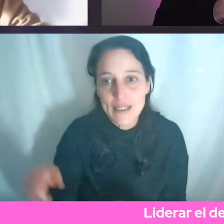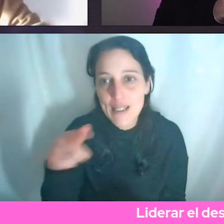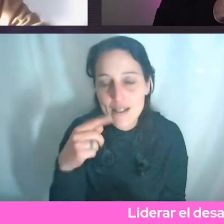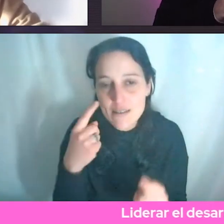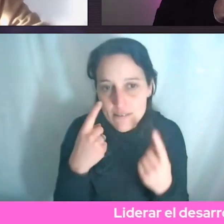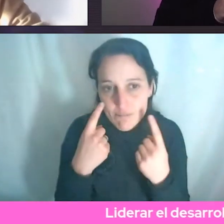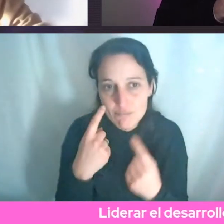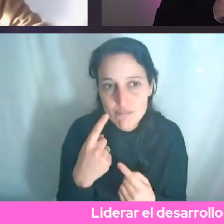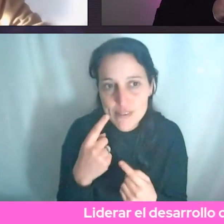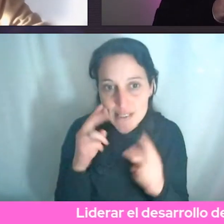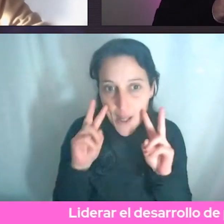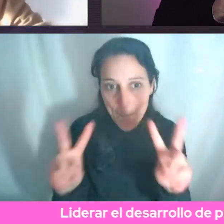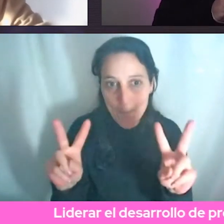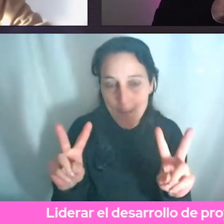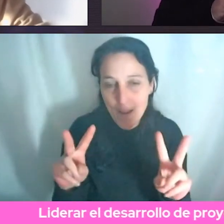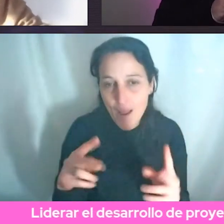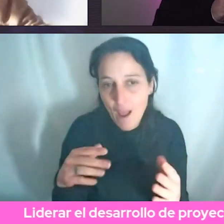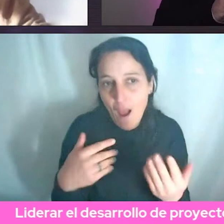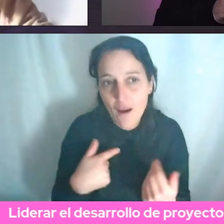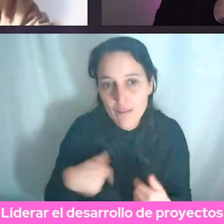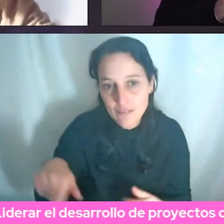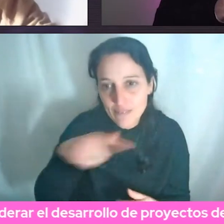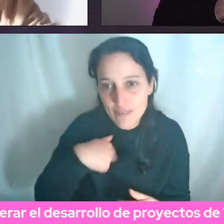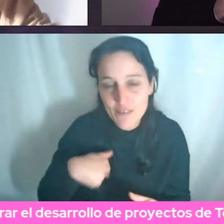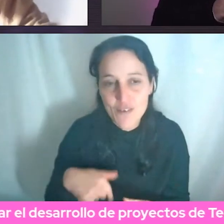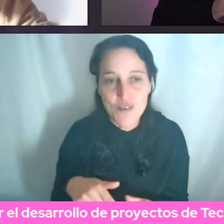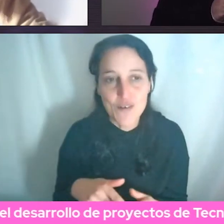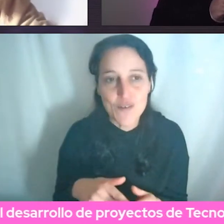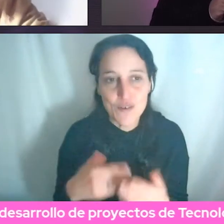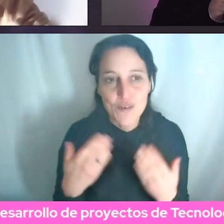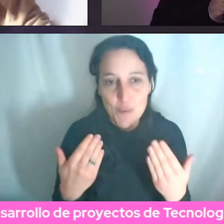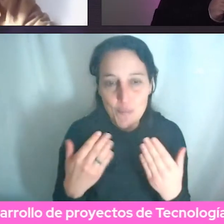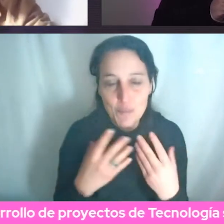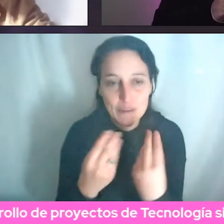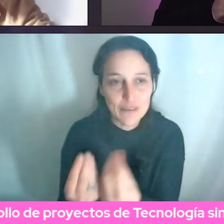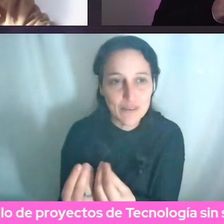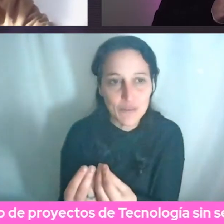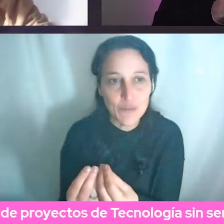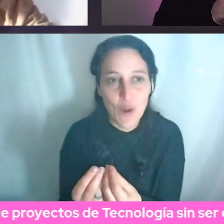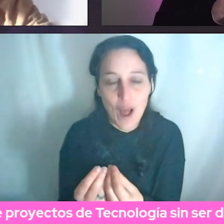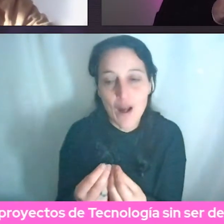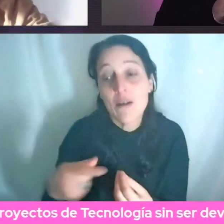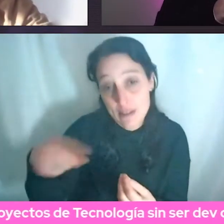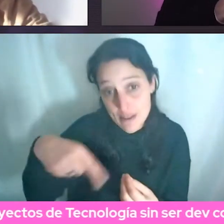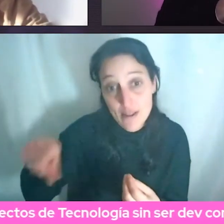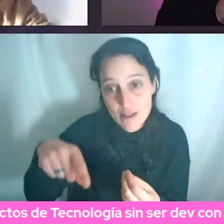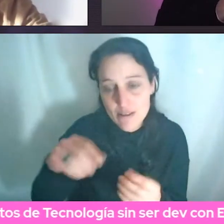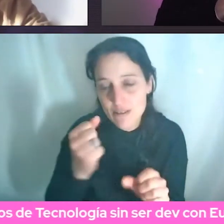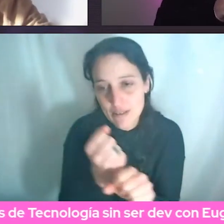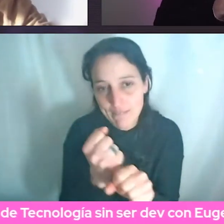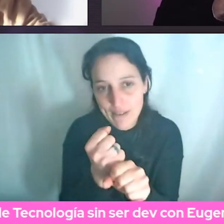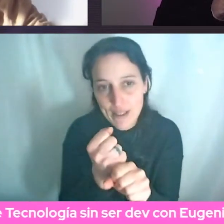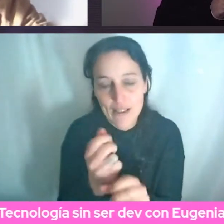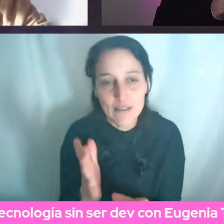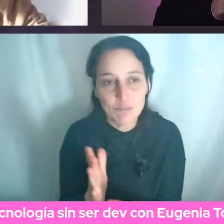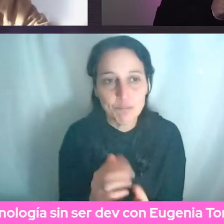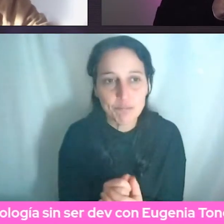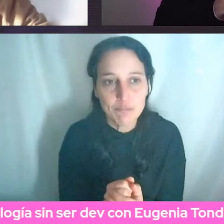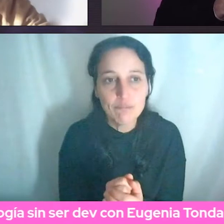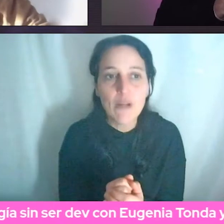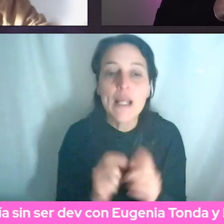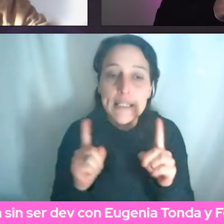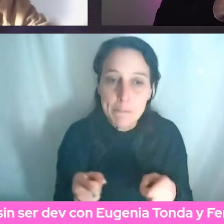que puedan insertarse en equipos y puedan empezar a llevar a cabo sus ideas. También tratamos de que nuestras alumnas y egresadas, sobre